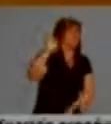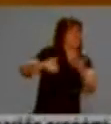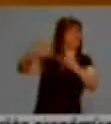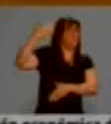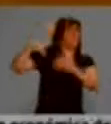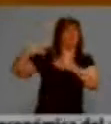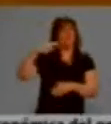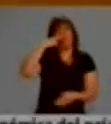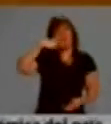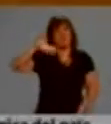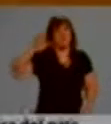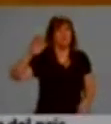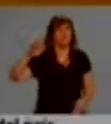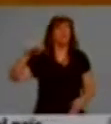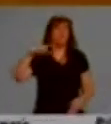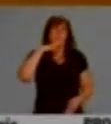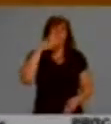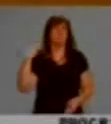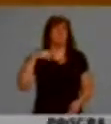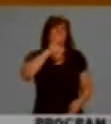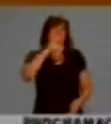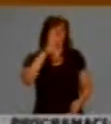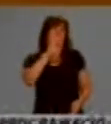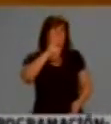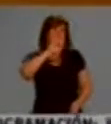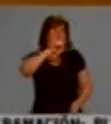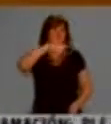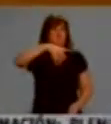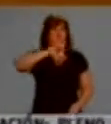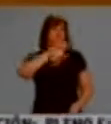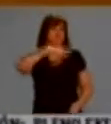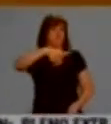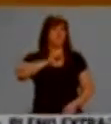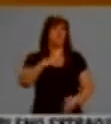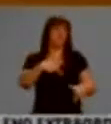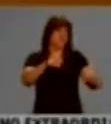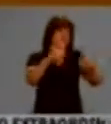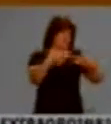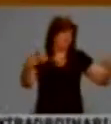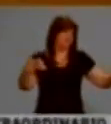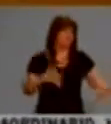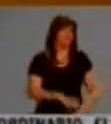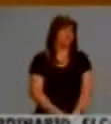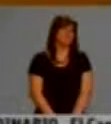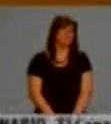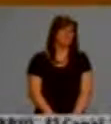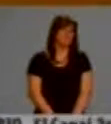fascismo y del estalinismo. Fin de la cita.